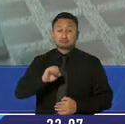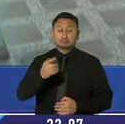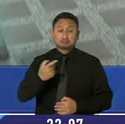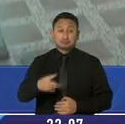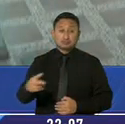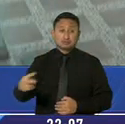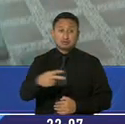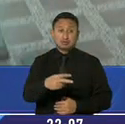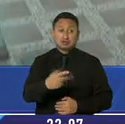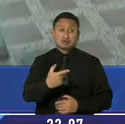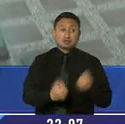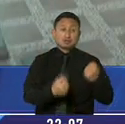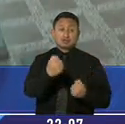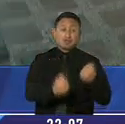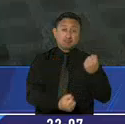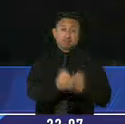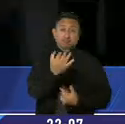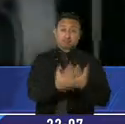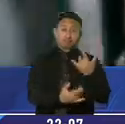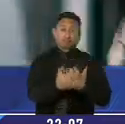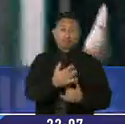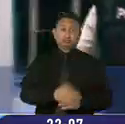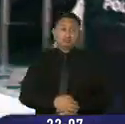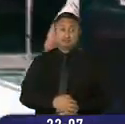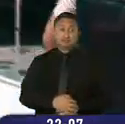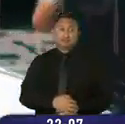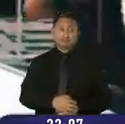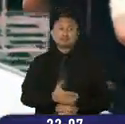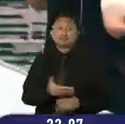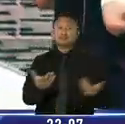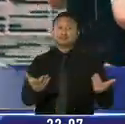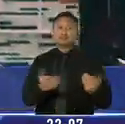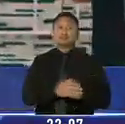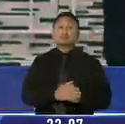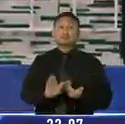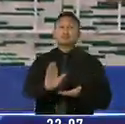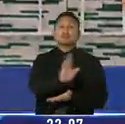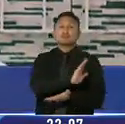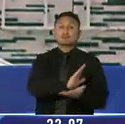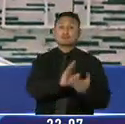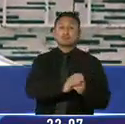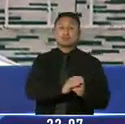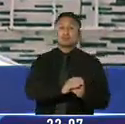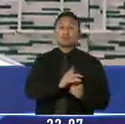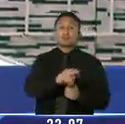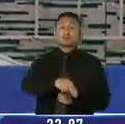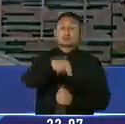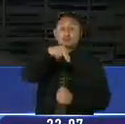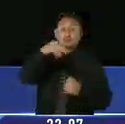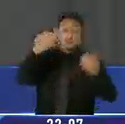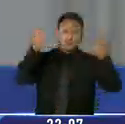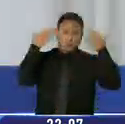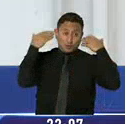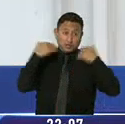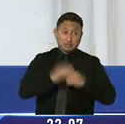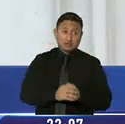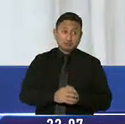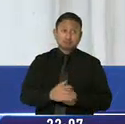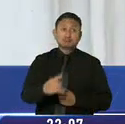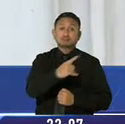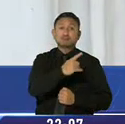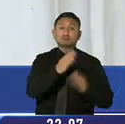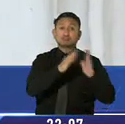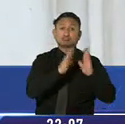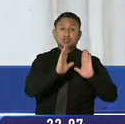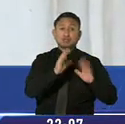carro incendiándose ahí. El suceso se registró en la ciudadela Montebello, en el norte de Guayaquil. La vivienda sería de propiedad de